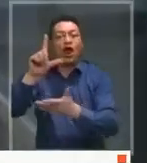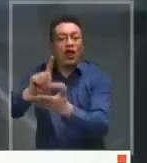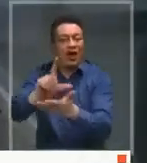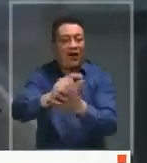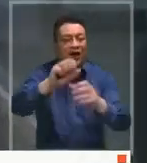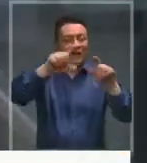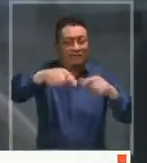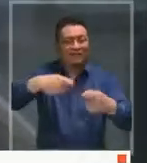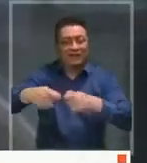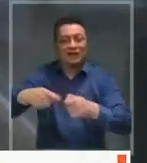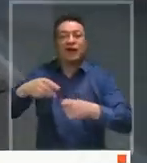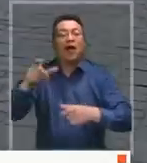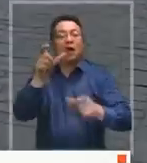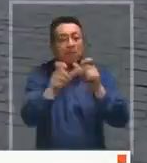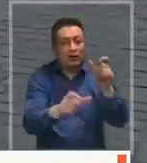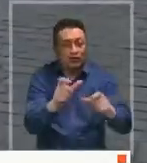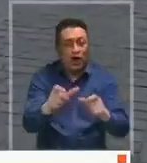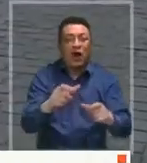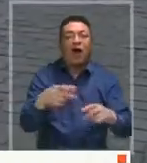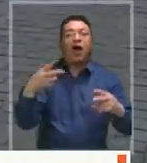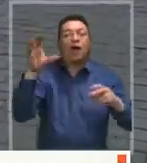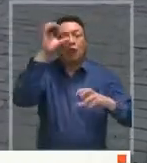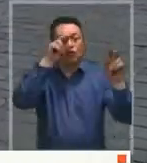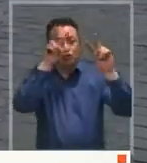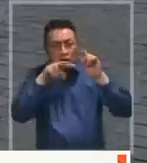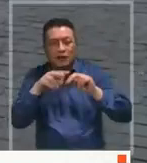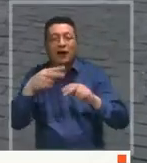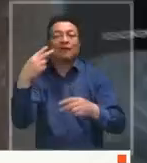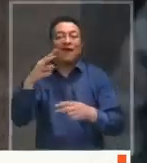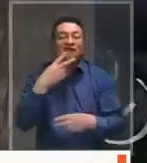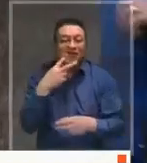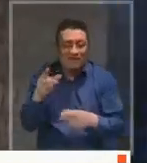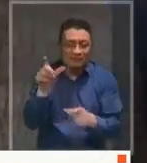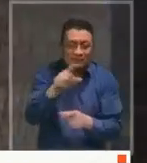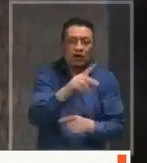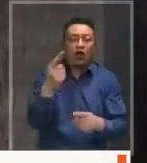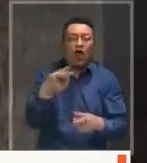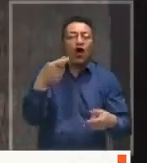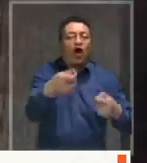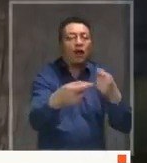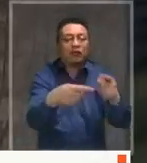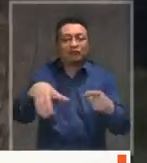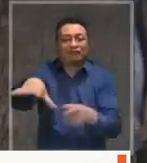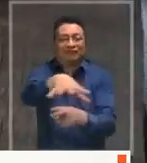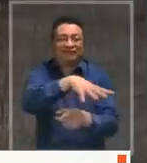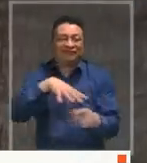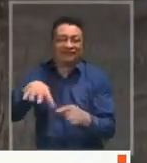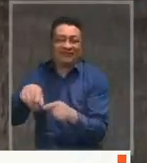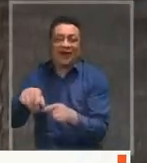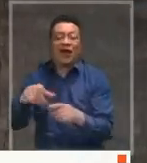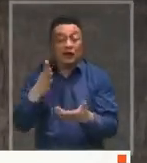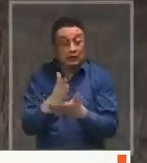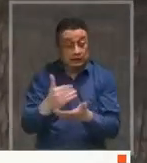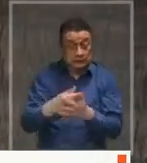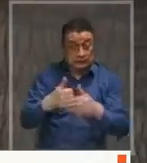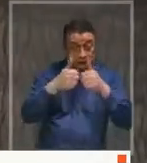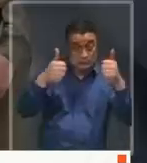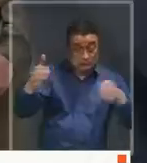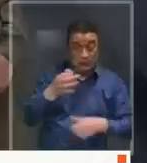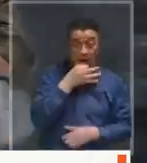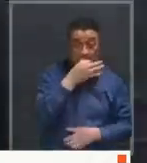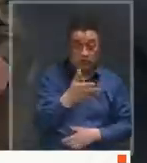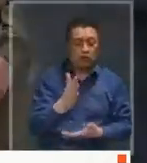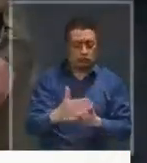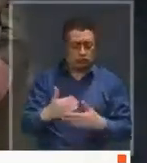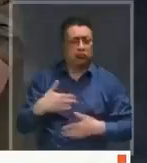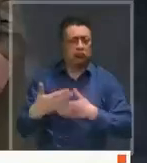a los mismos viñamarinos que compran y transitan habitualmente por el sector. Según las autoridades, la estrategia está funcionando y ya hay